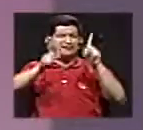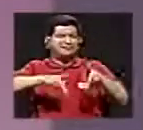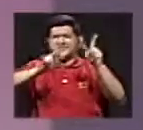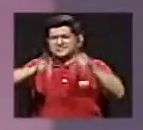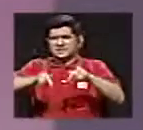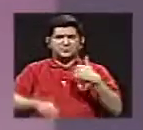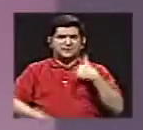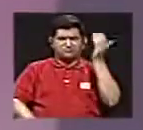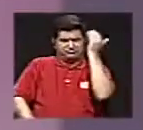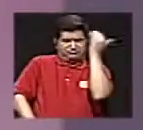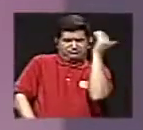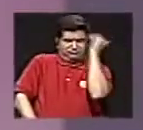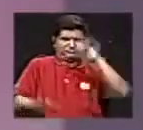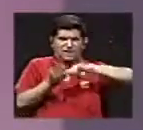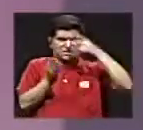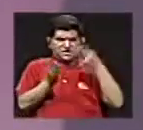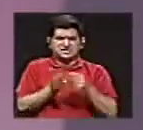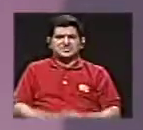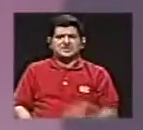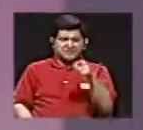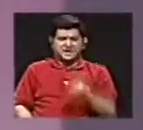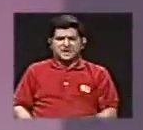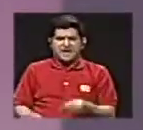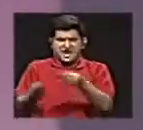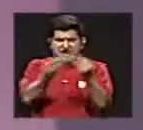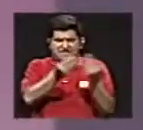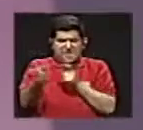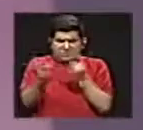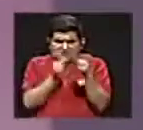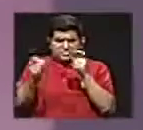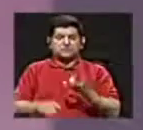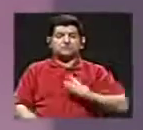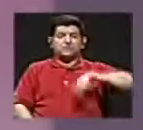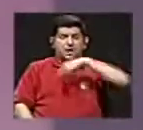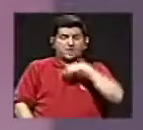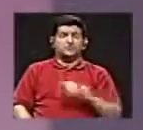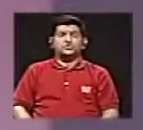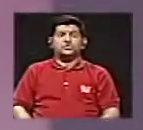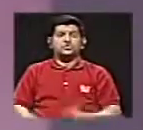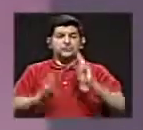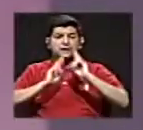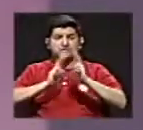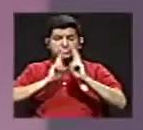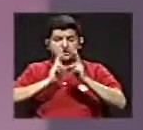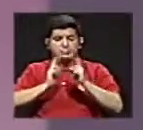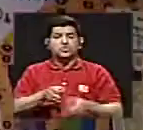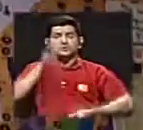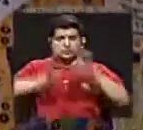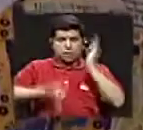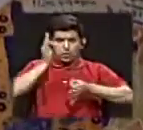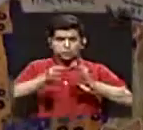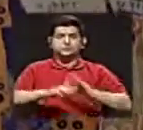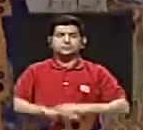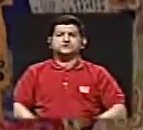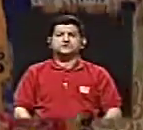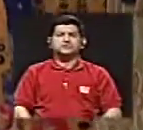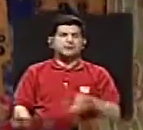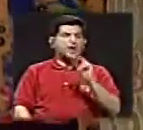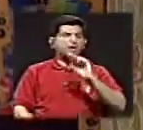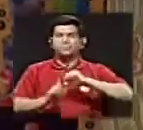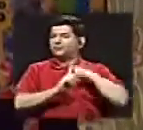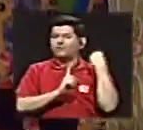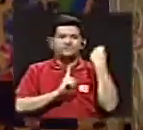personas que tienen conocimiento en lo que es tenencia de la tierra. ¿Para qué? Para que nos den justas resoluciones, que no nos